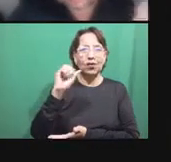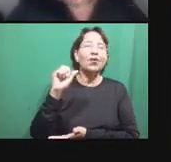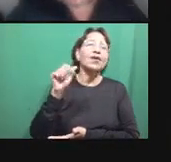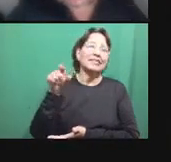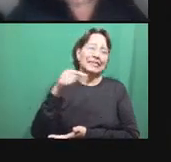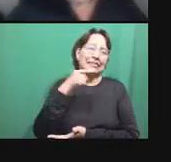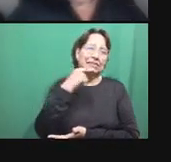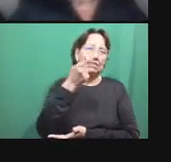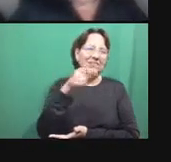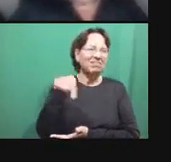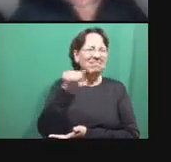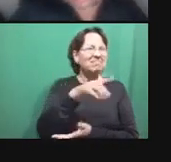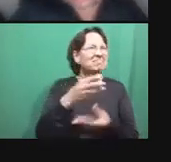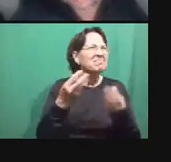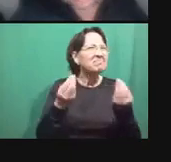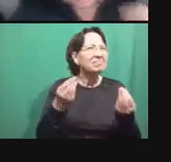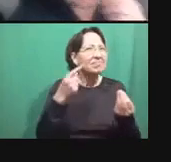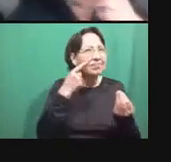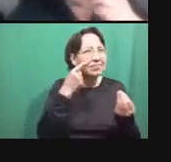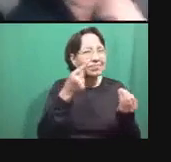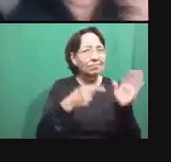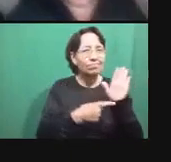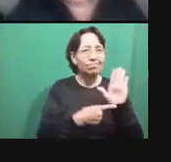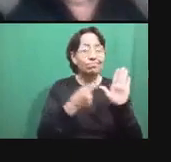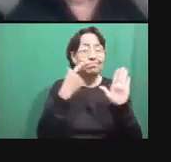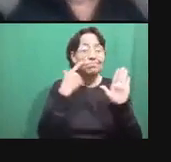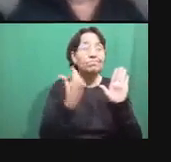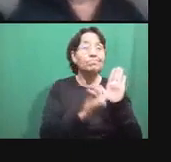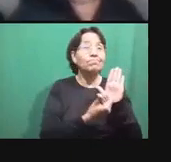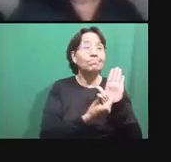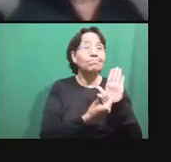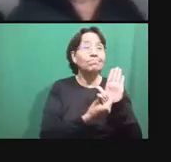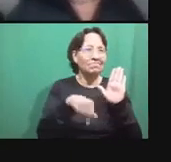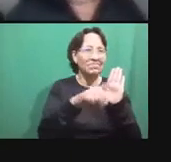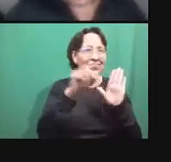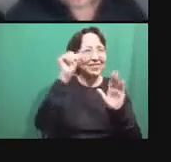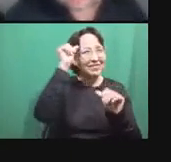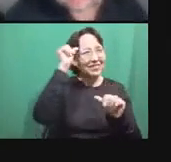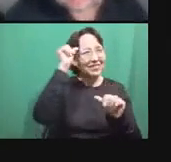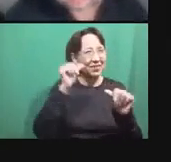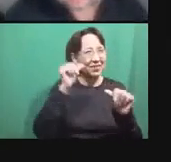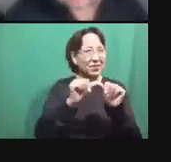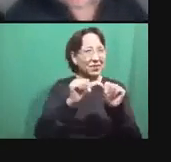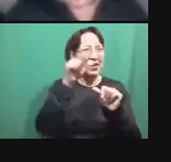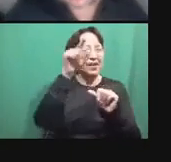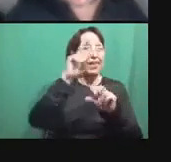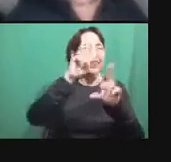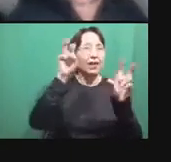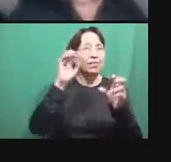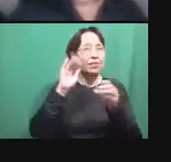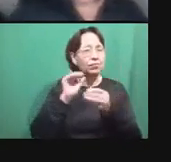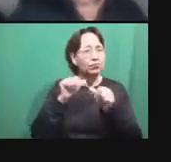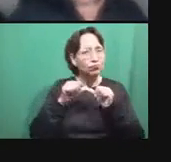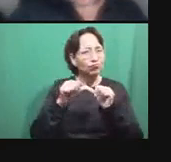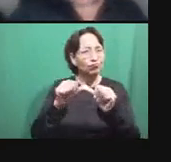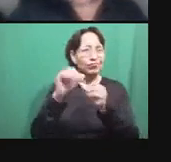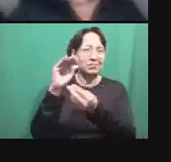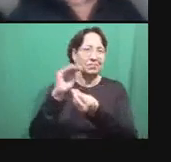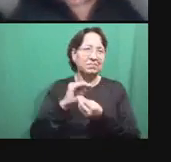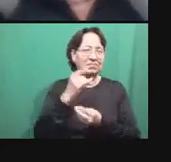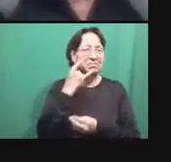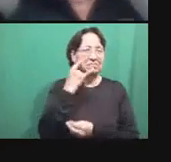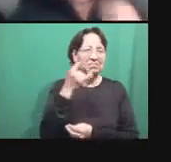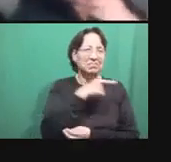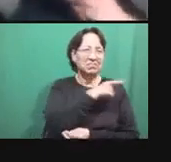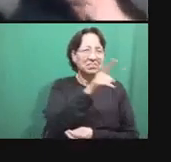es, digamos, cuestionar esa permanencia de lo patrimonial. Ha habido unas activaciones muy interesantes con la